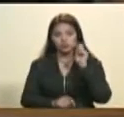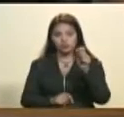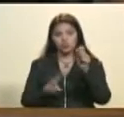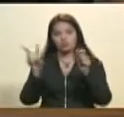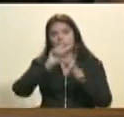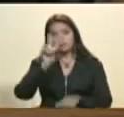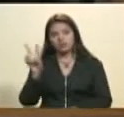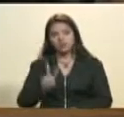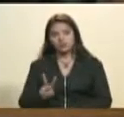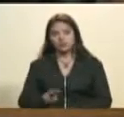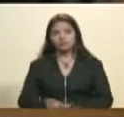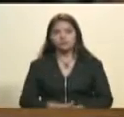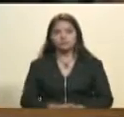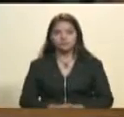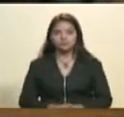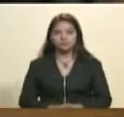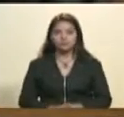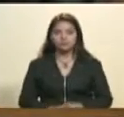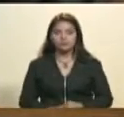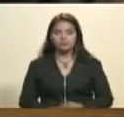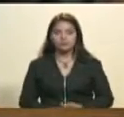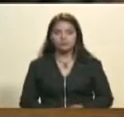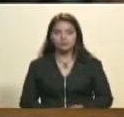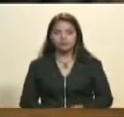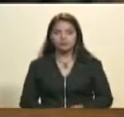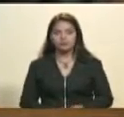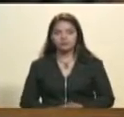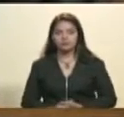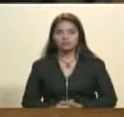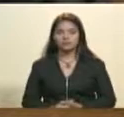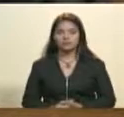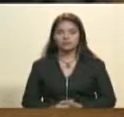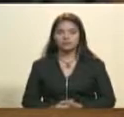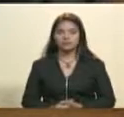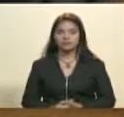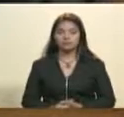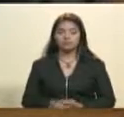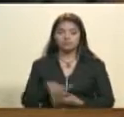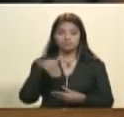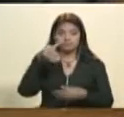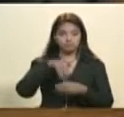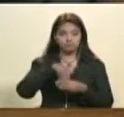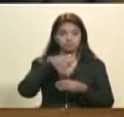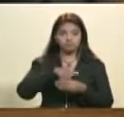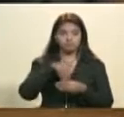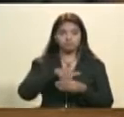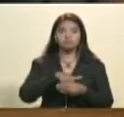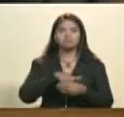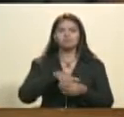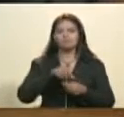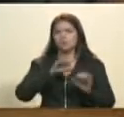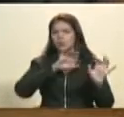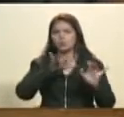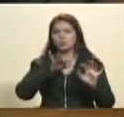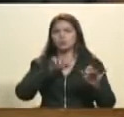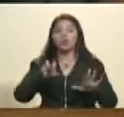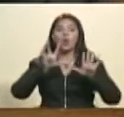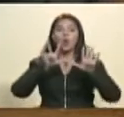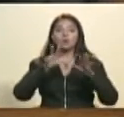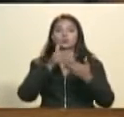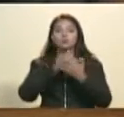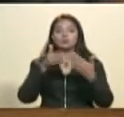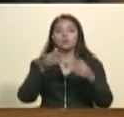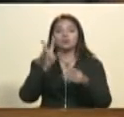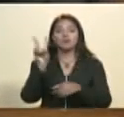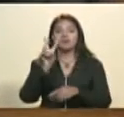de la República Bolivariana de Venezuela. Esta jornada comicial logró la movilización de más de 8 millones de